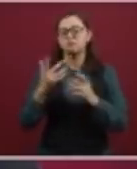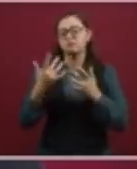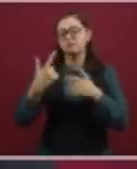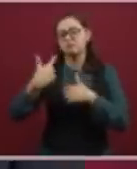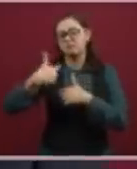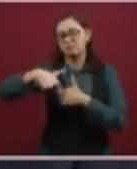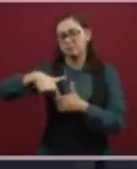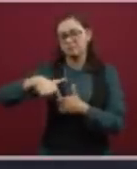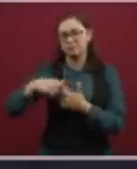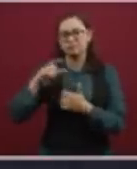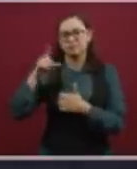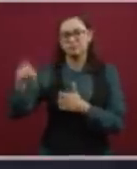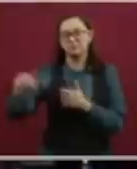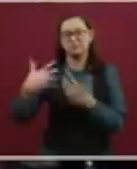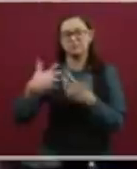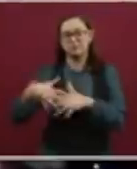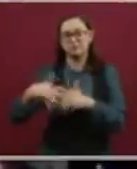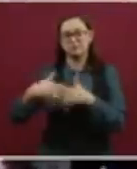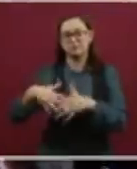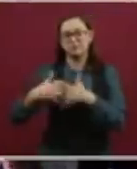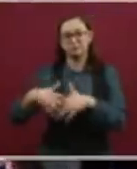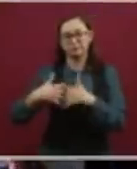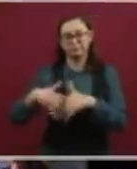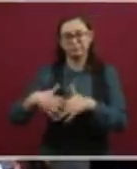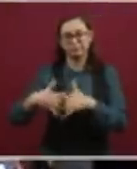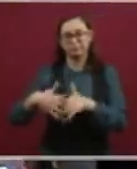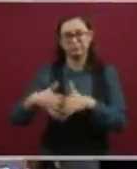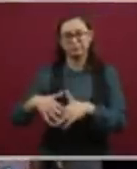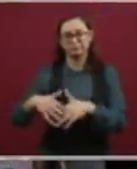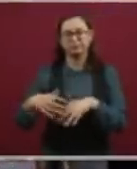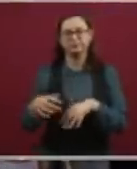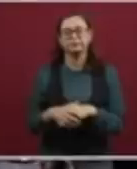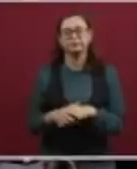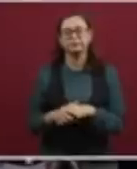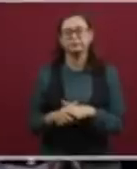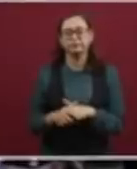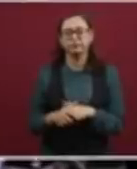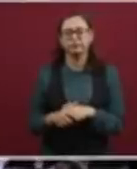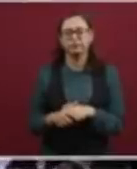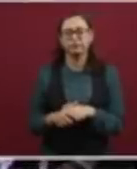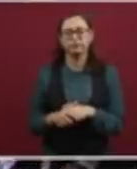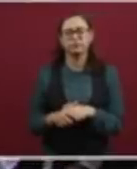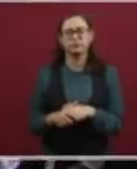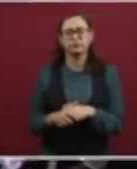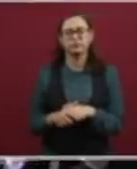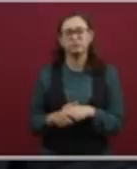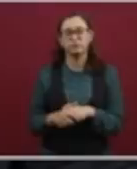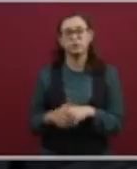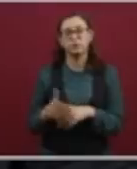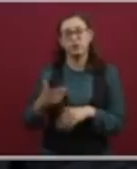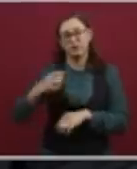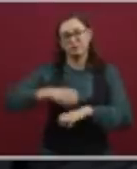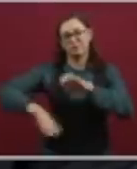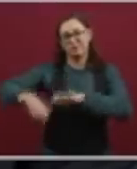una planta de coque que la comenzó Odebrecht